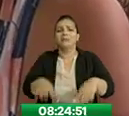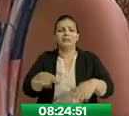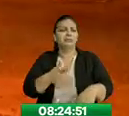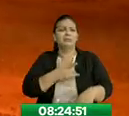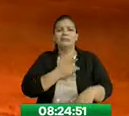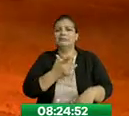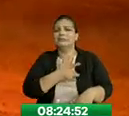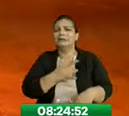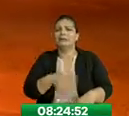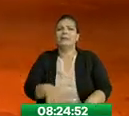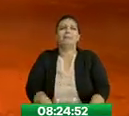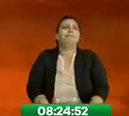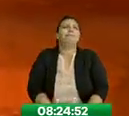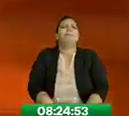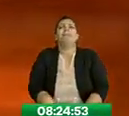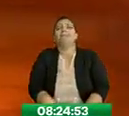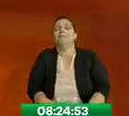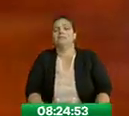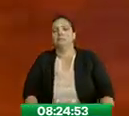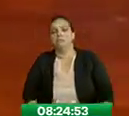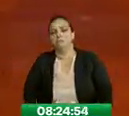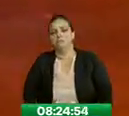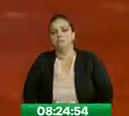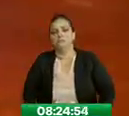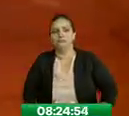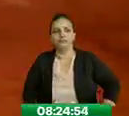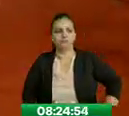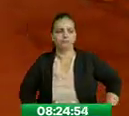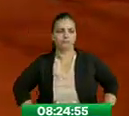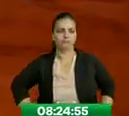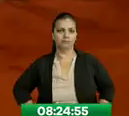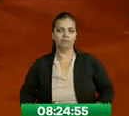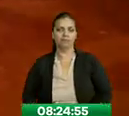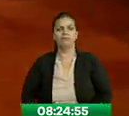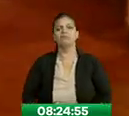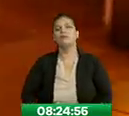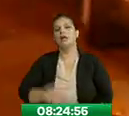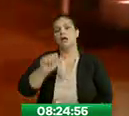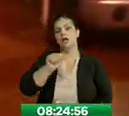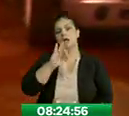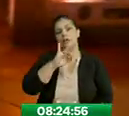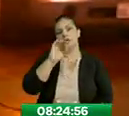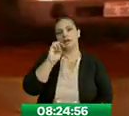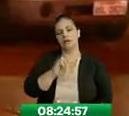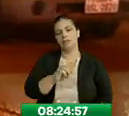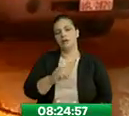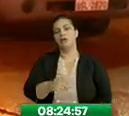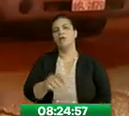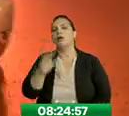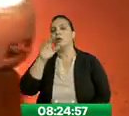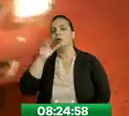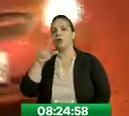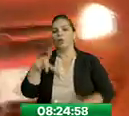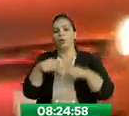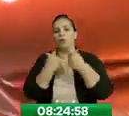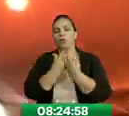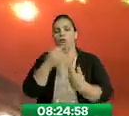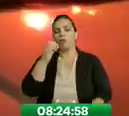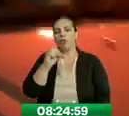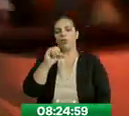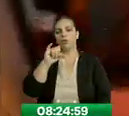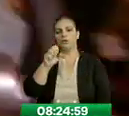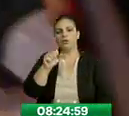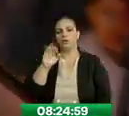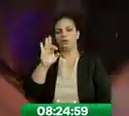ella. Ocurrió en ese callejón del cerro frente a la cancha, donde personal del ATM y de la OIAT realizaron el retiro del automotor que quedó metido en